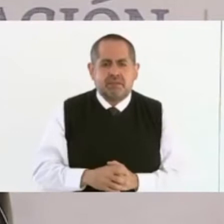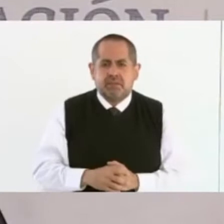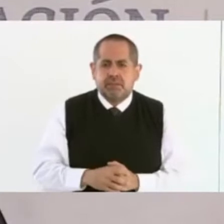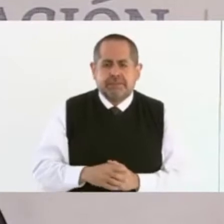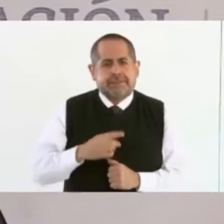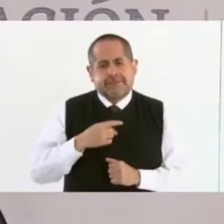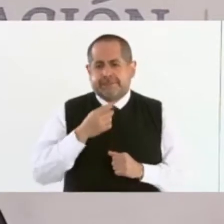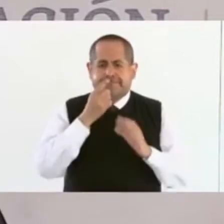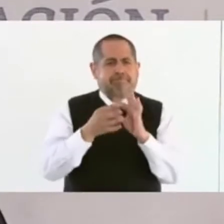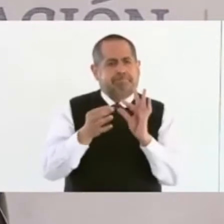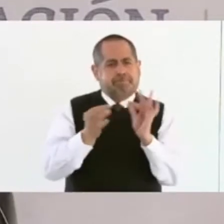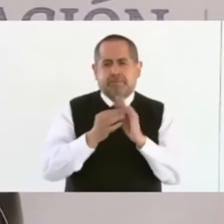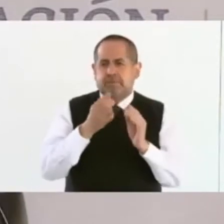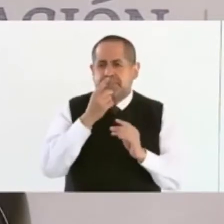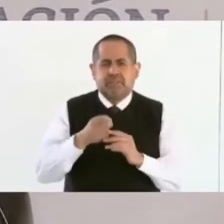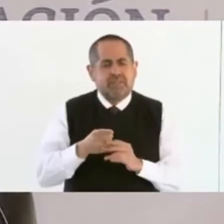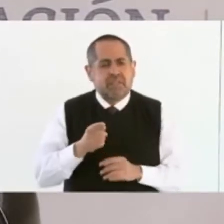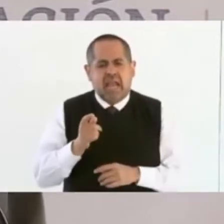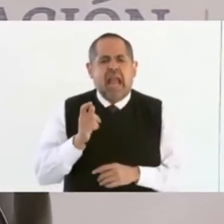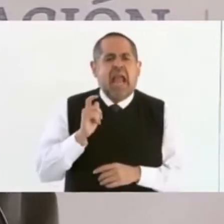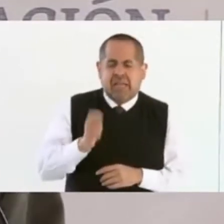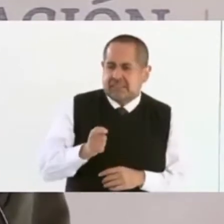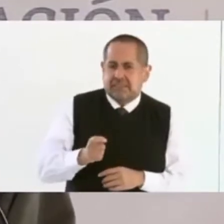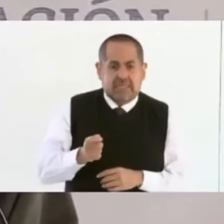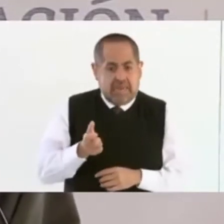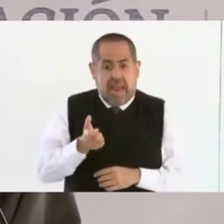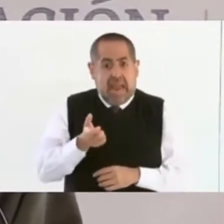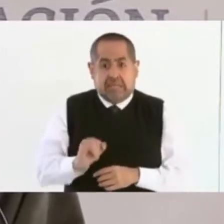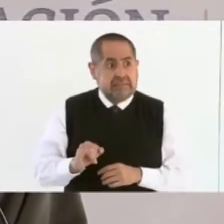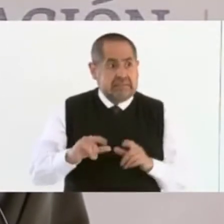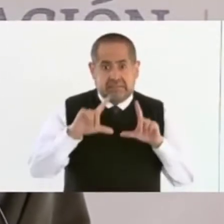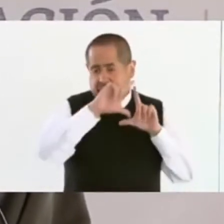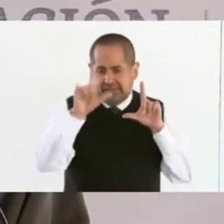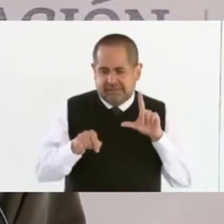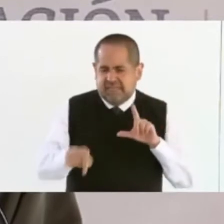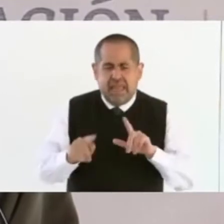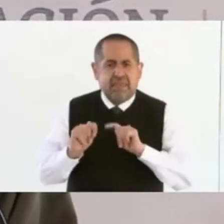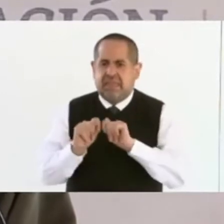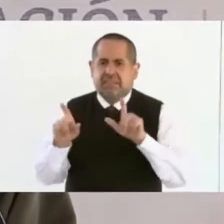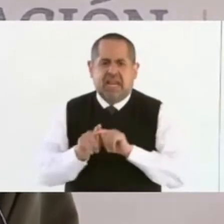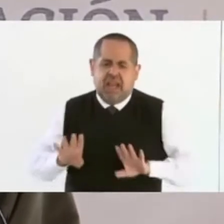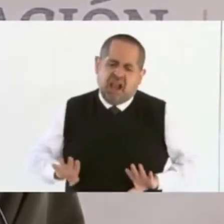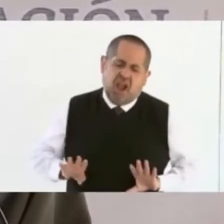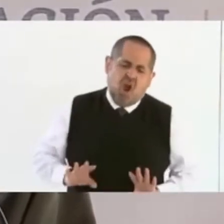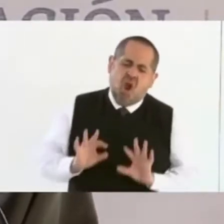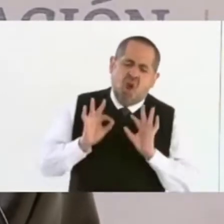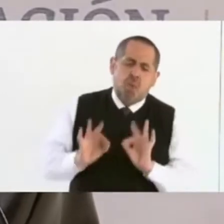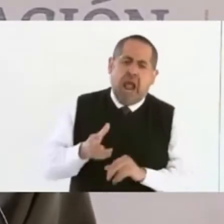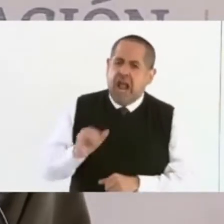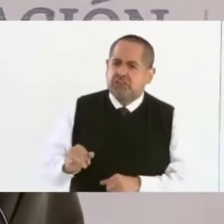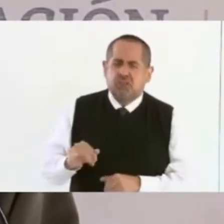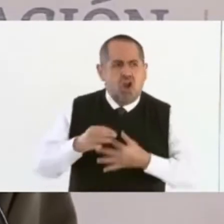resarcir los derechos a la educación superior que tienen los jóvenes. Y te lo digo por qué, porque ni tiene edificios,